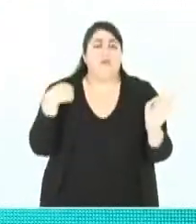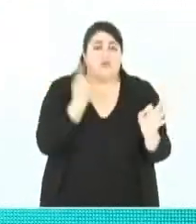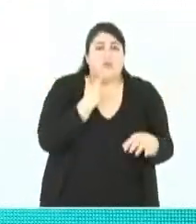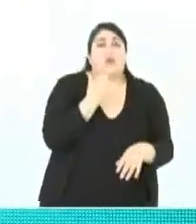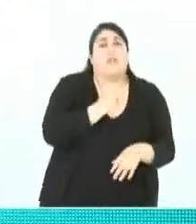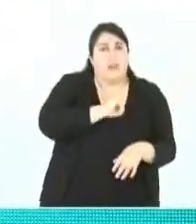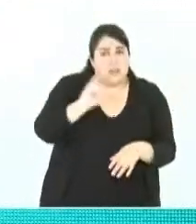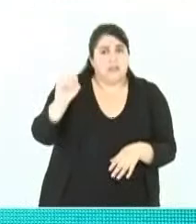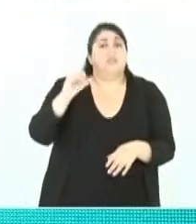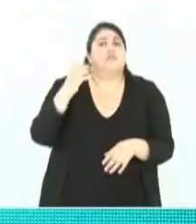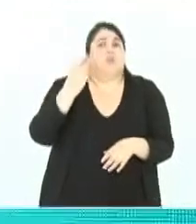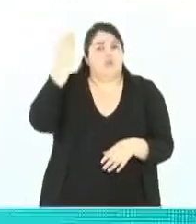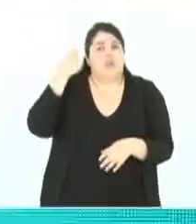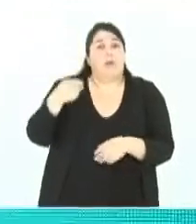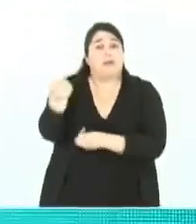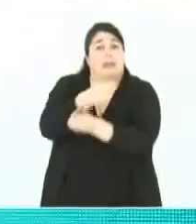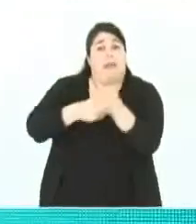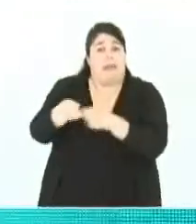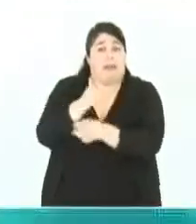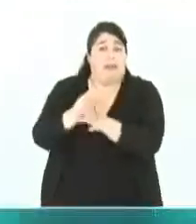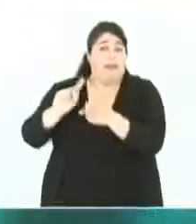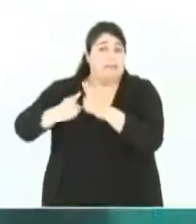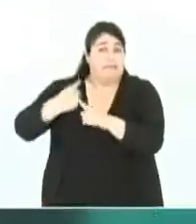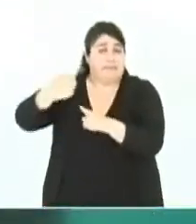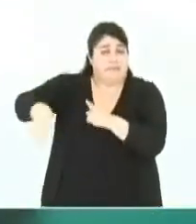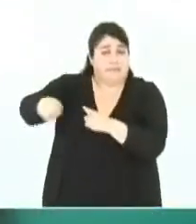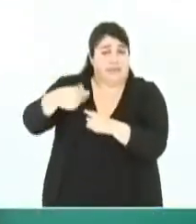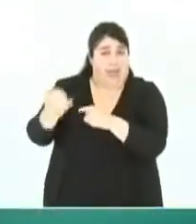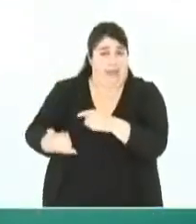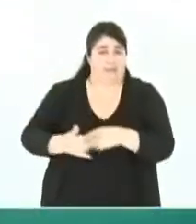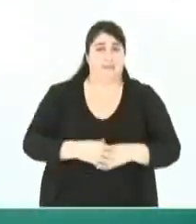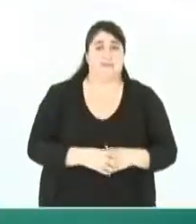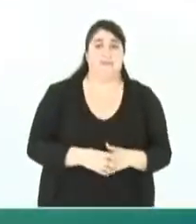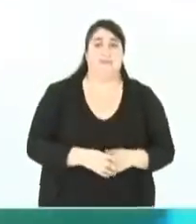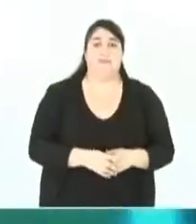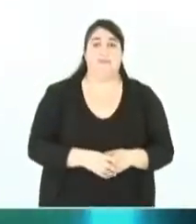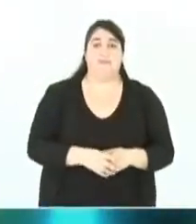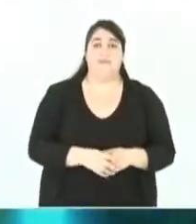denunciando de estos grandes negociados que tiene Juntos por el Cambio. De la realizarle